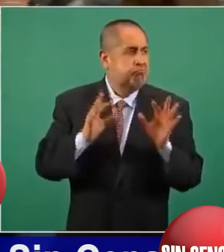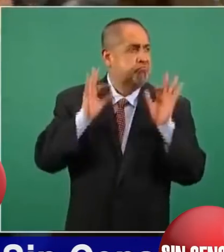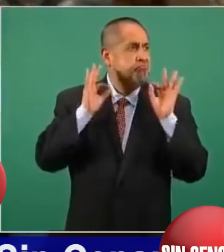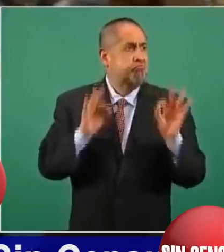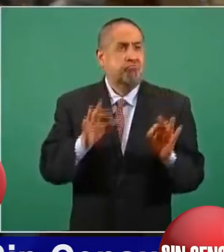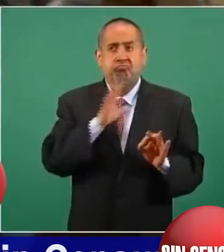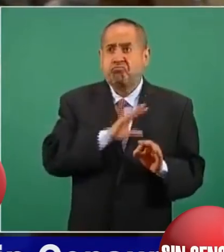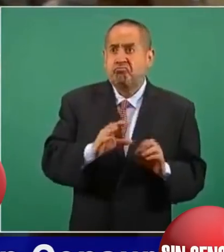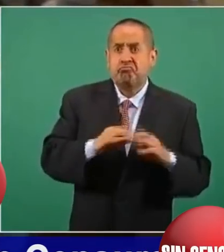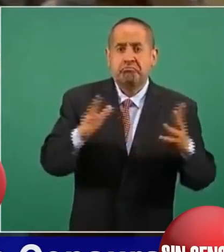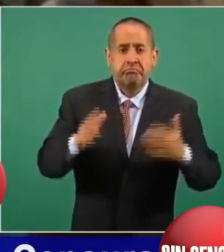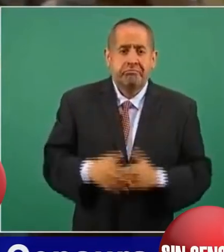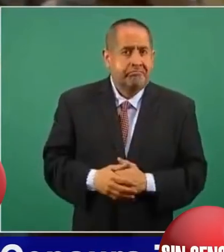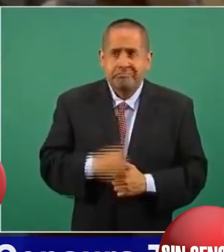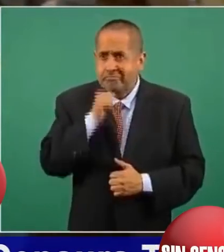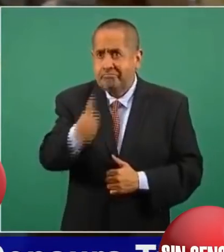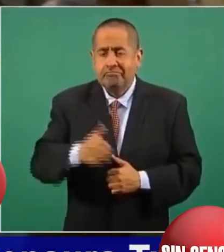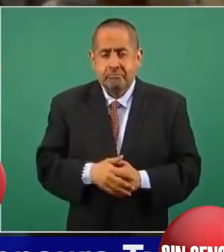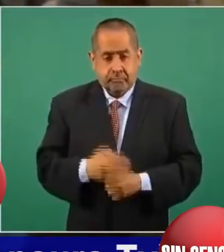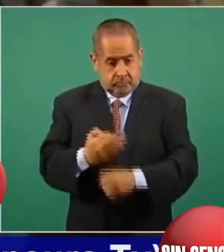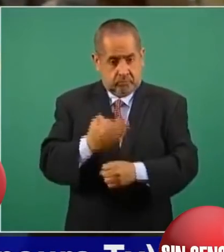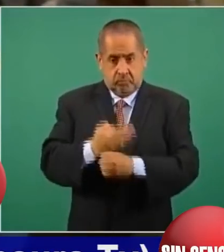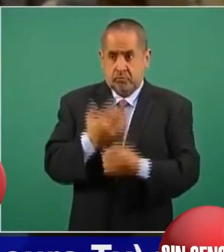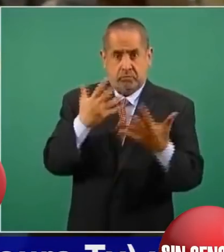de 5 que se están haciendo en su sexenio.